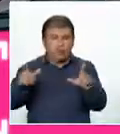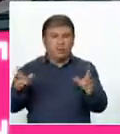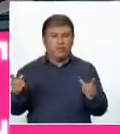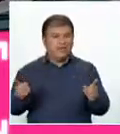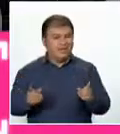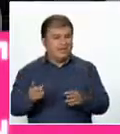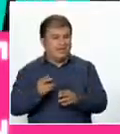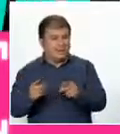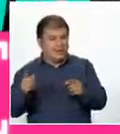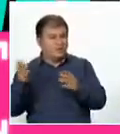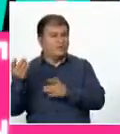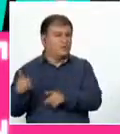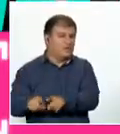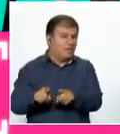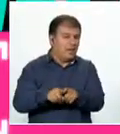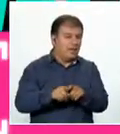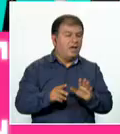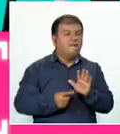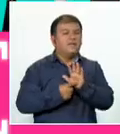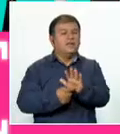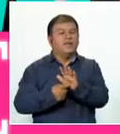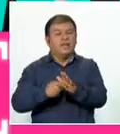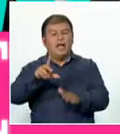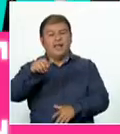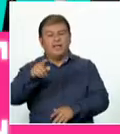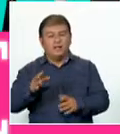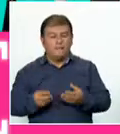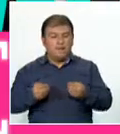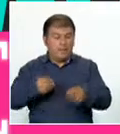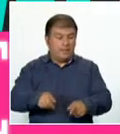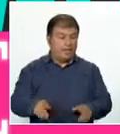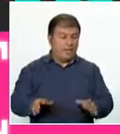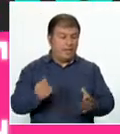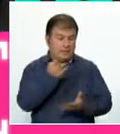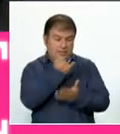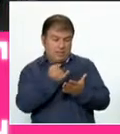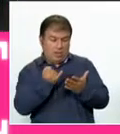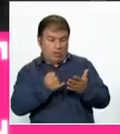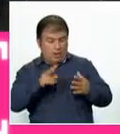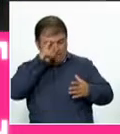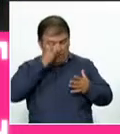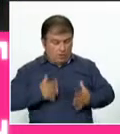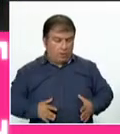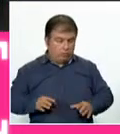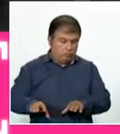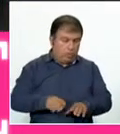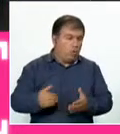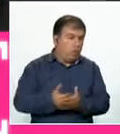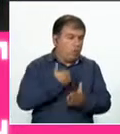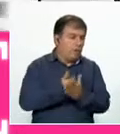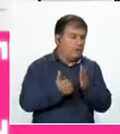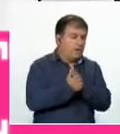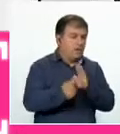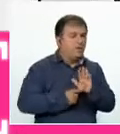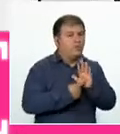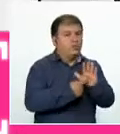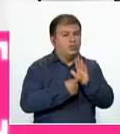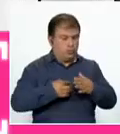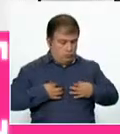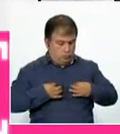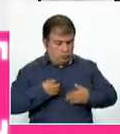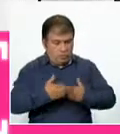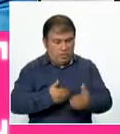cortes comerciales. La Vitrina Latina permitirá a diseñadores peruanos de renombre o a aquellos nuevos talentos exponer sus